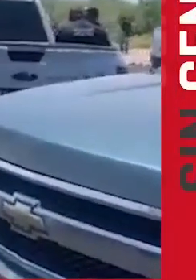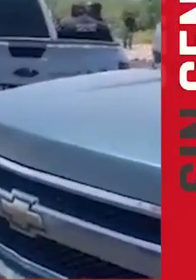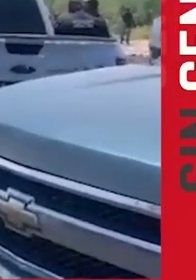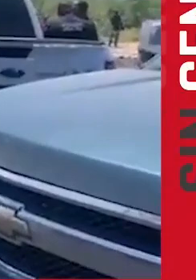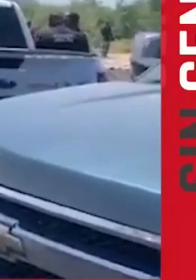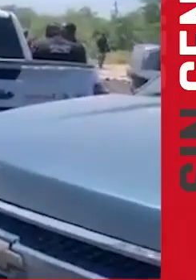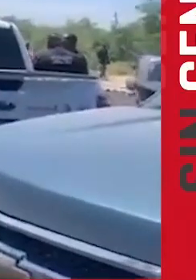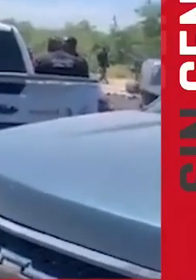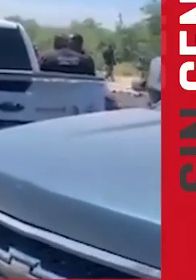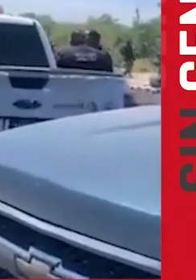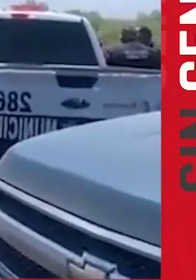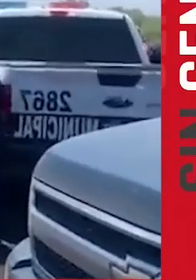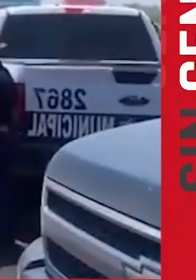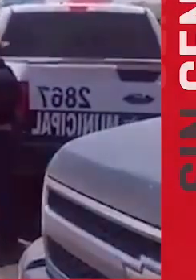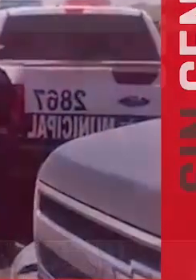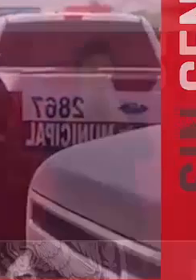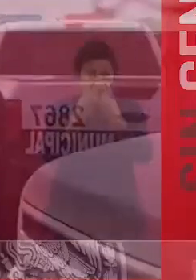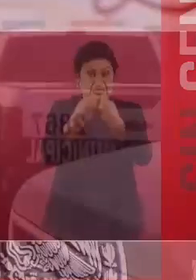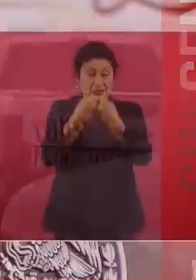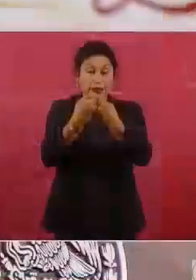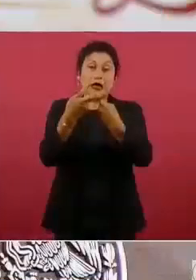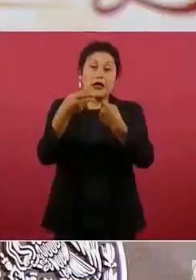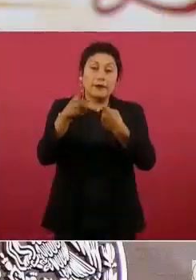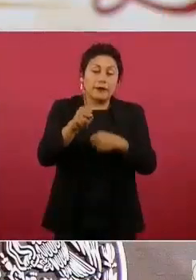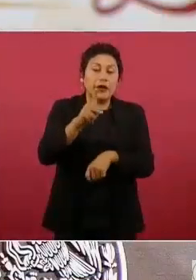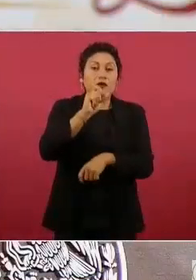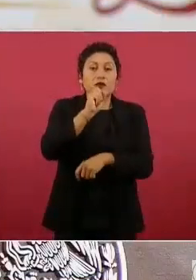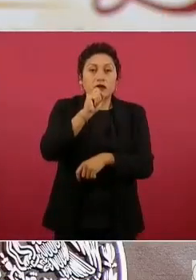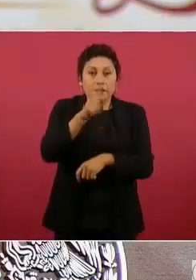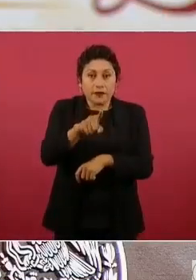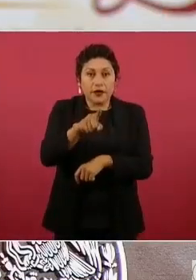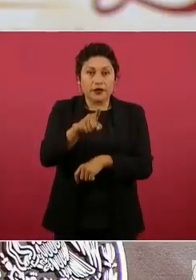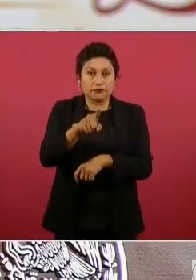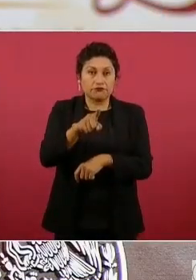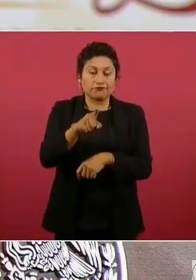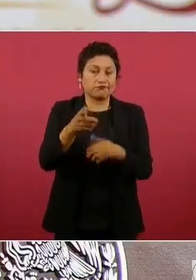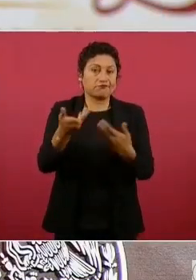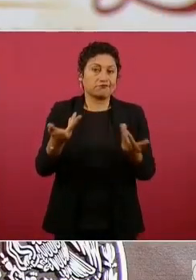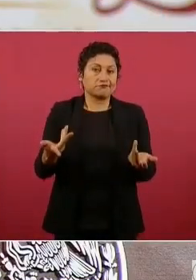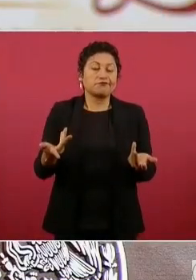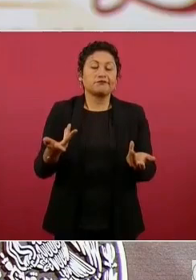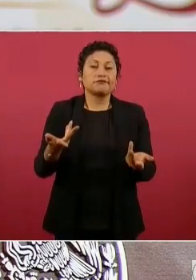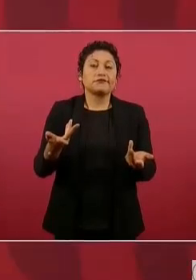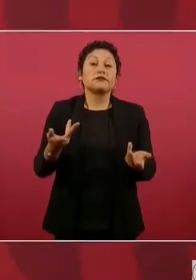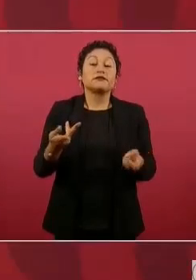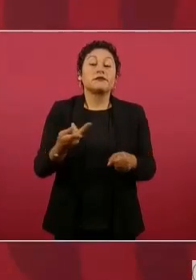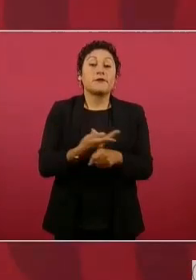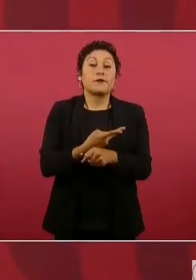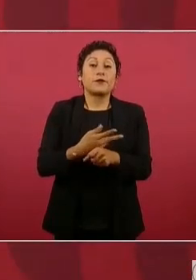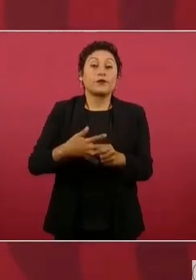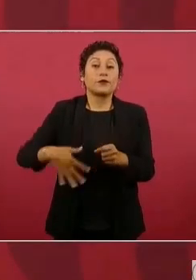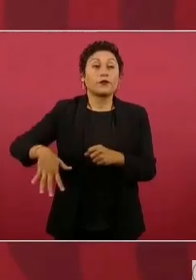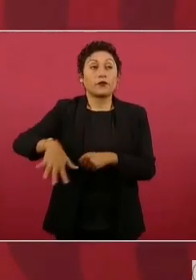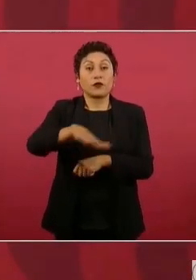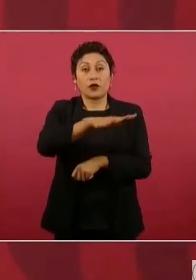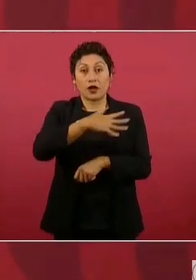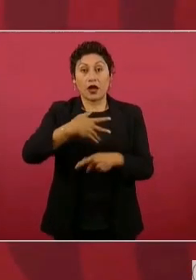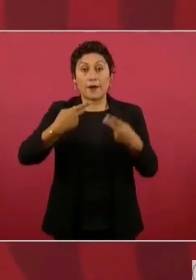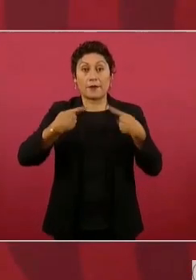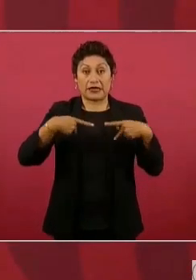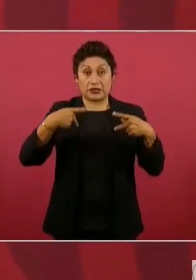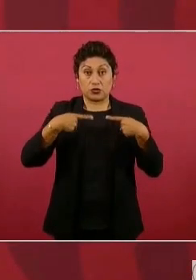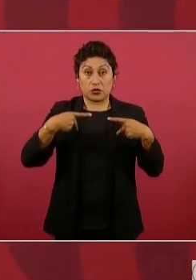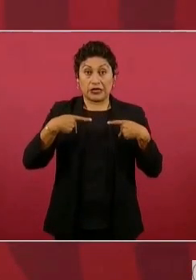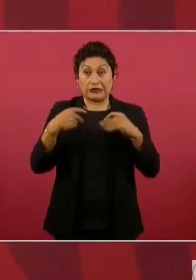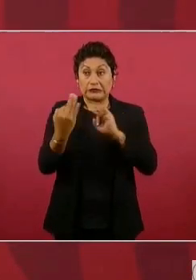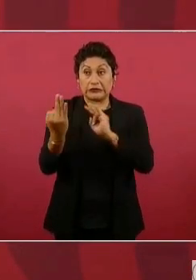eso Andrés Manuel López Obrador no ha otorgado una sola concesión, porque al ver la corrupción que había, pues dijo, pues no entregamos ni una, y